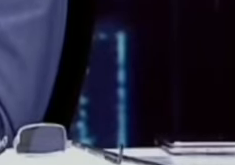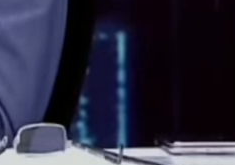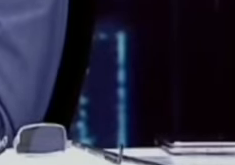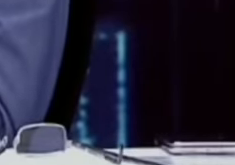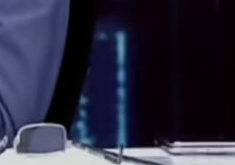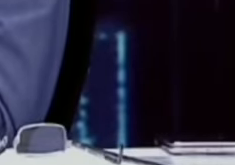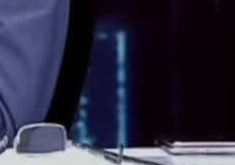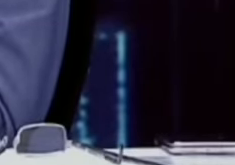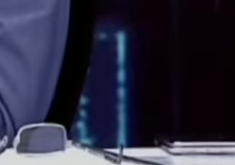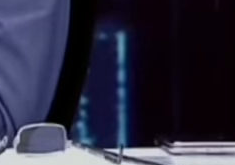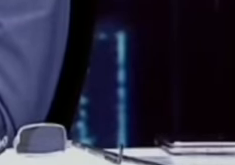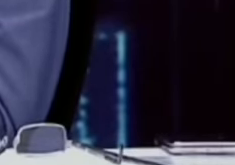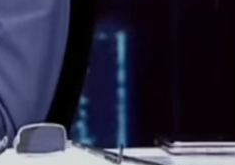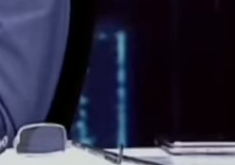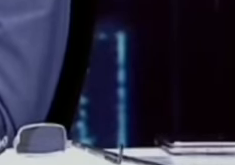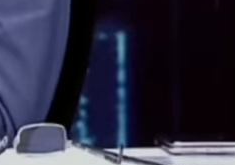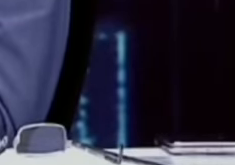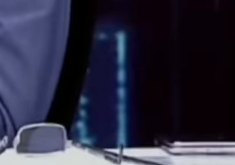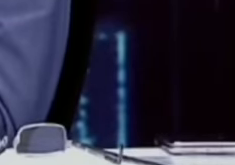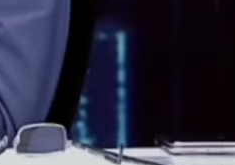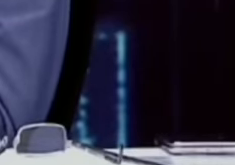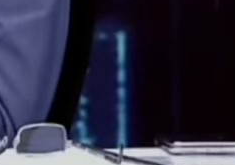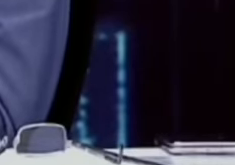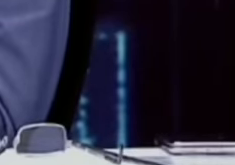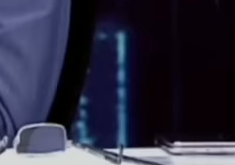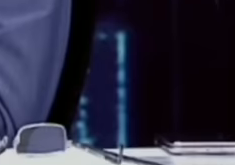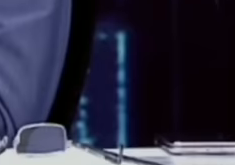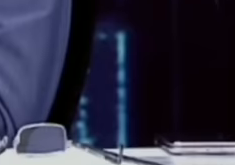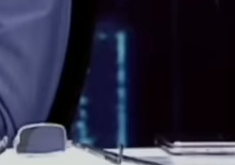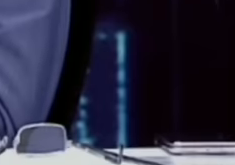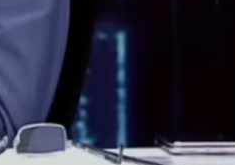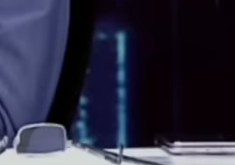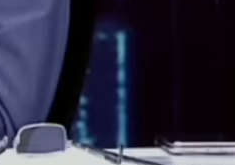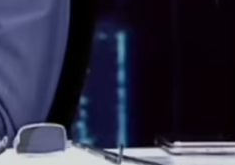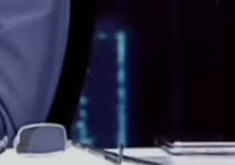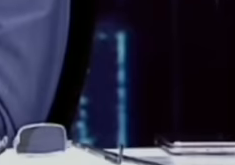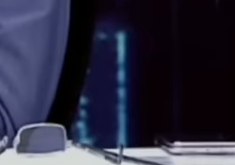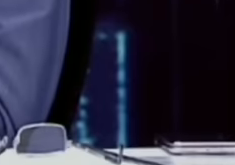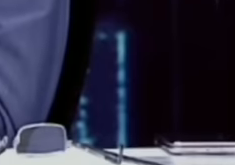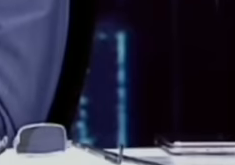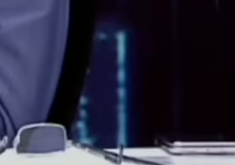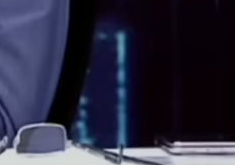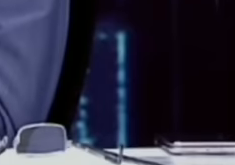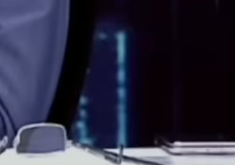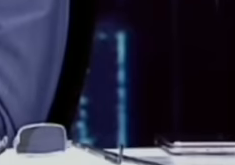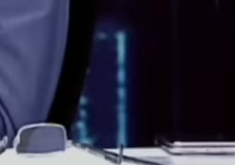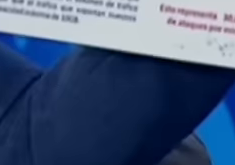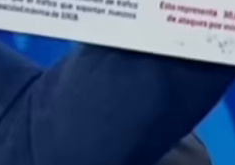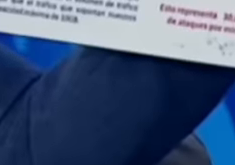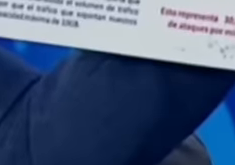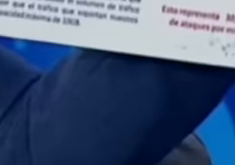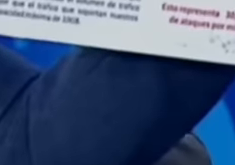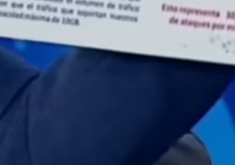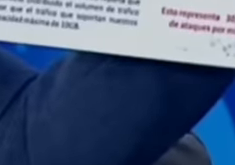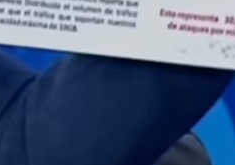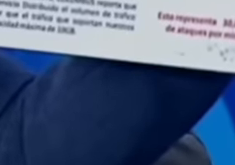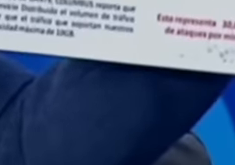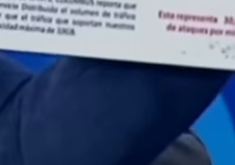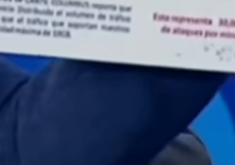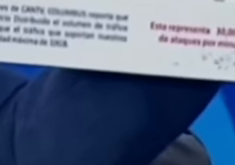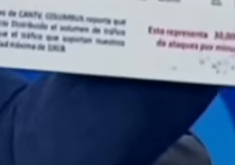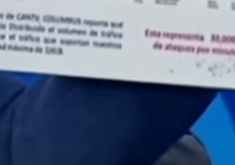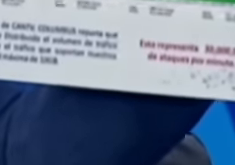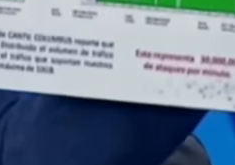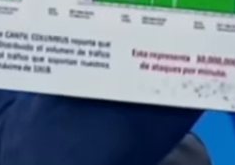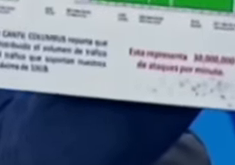lugares bots. del mundo. Granjas Granjas de de bots, bots son los miles. benditos bots. Al punto que todas estas tramas de enlaces internacionales nos